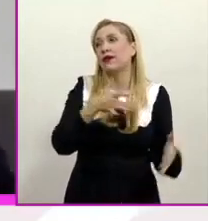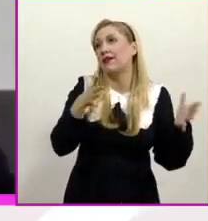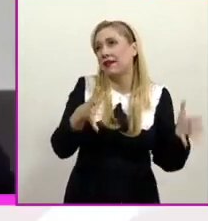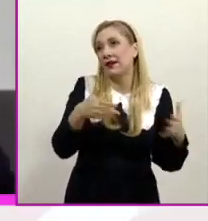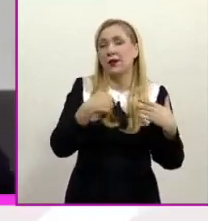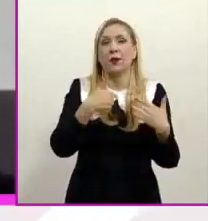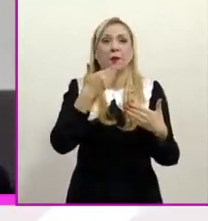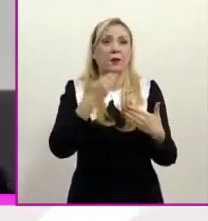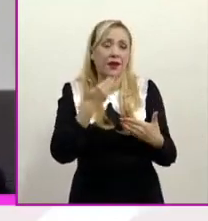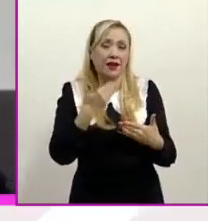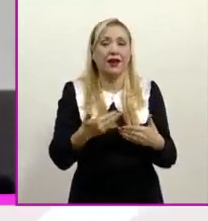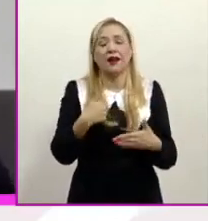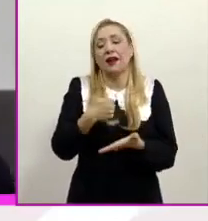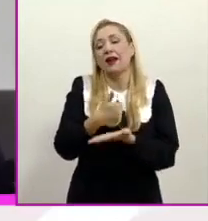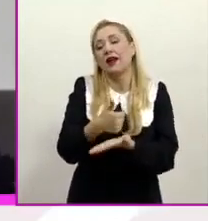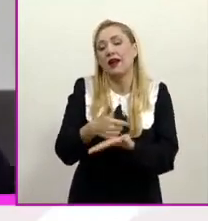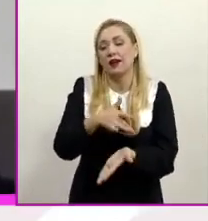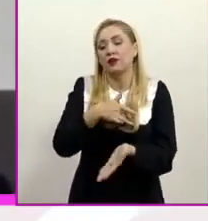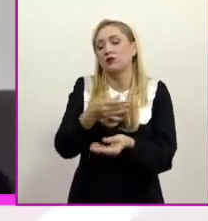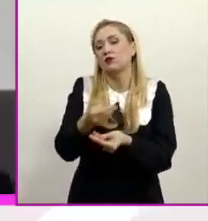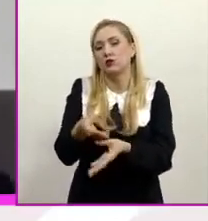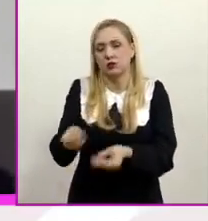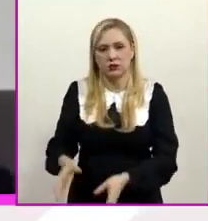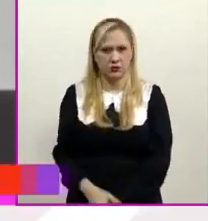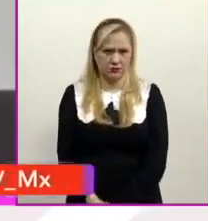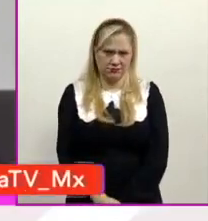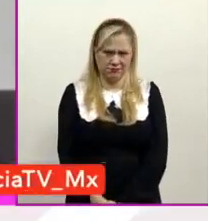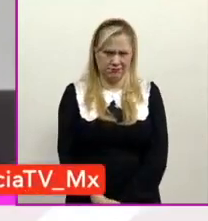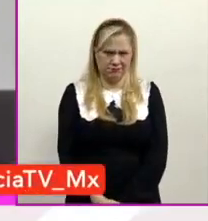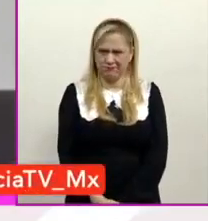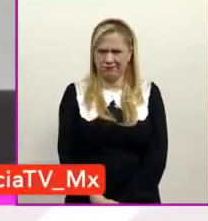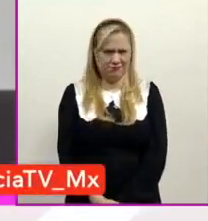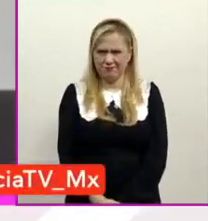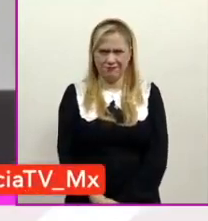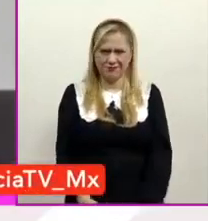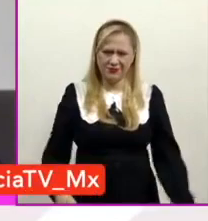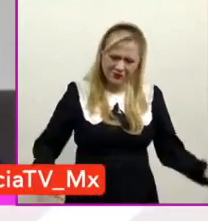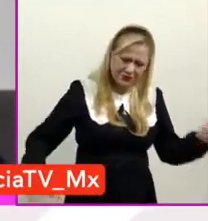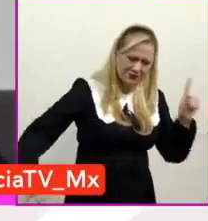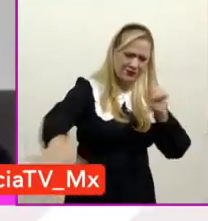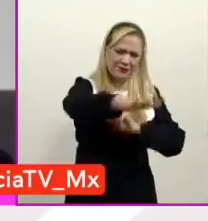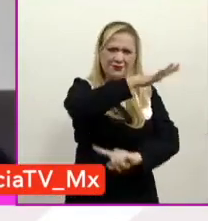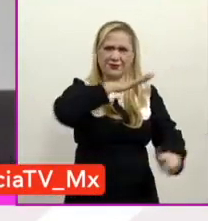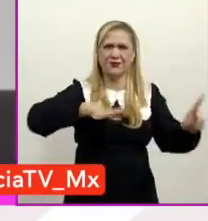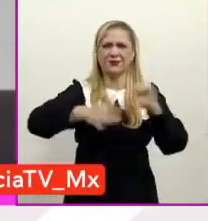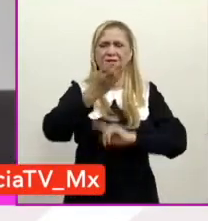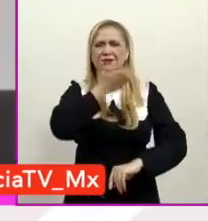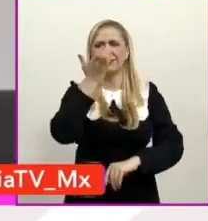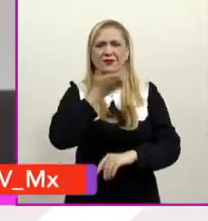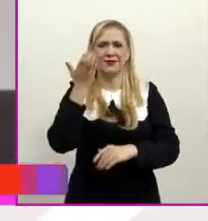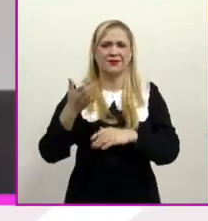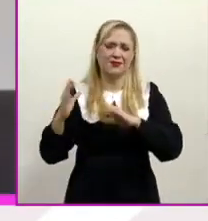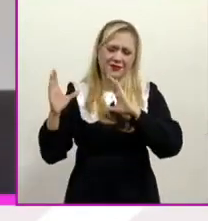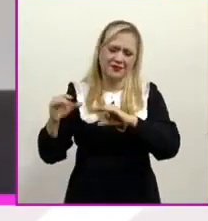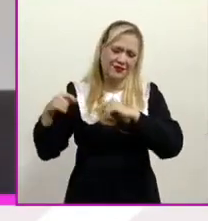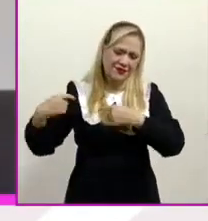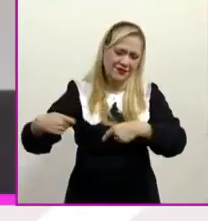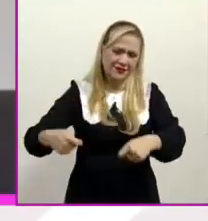que entiende que esta lucha es en contra de los blancos y no en contra del sistema blanco, de la blanquitud y del sistema racista, pues,